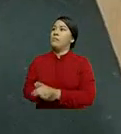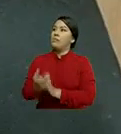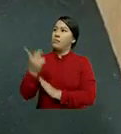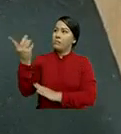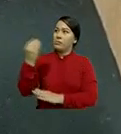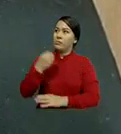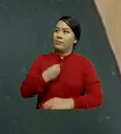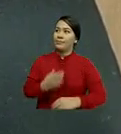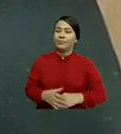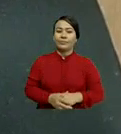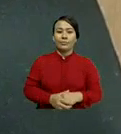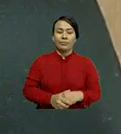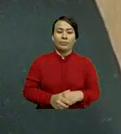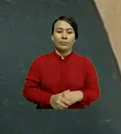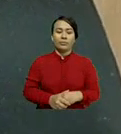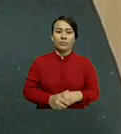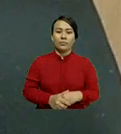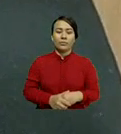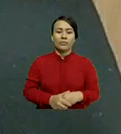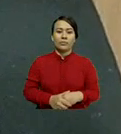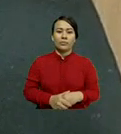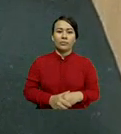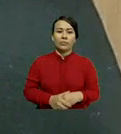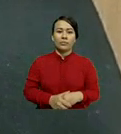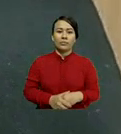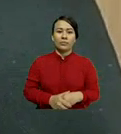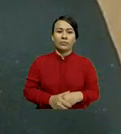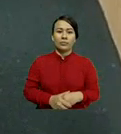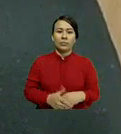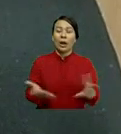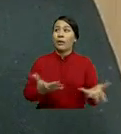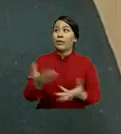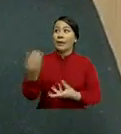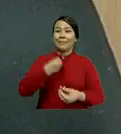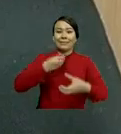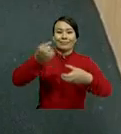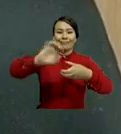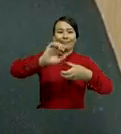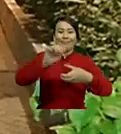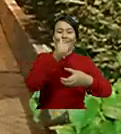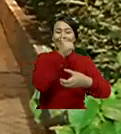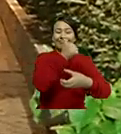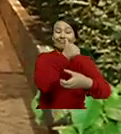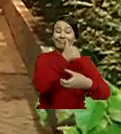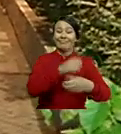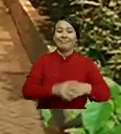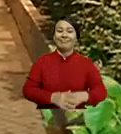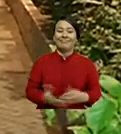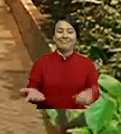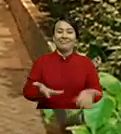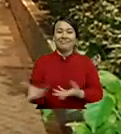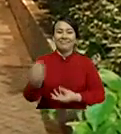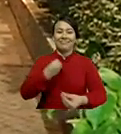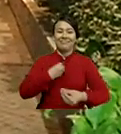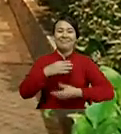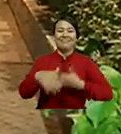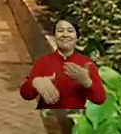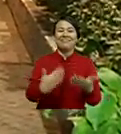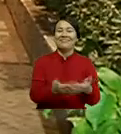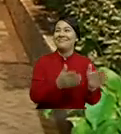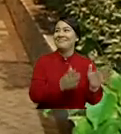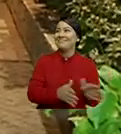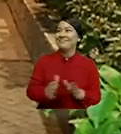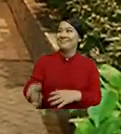el hospital con suero. ¿Qué dijeron los médicos? Que es escopolamina que le habían puesto. El robo se produjo cerca de las 3